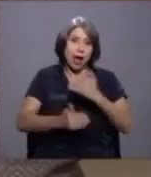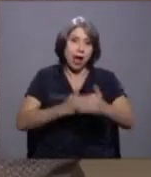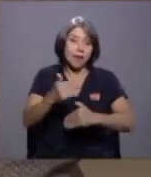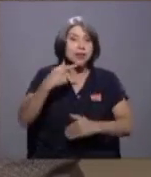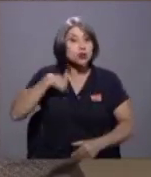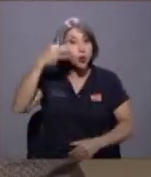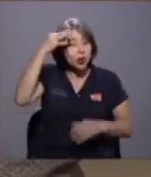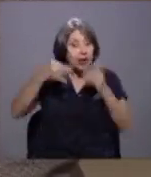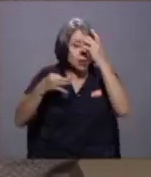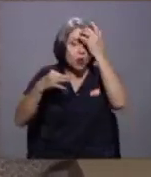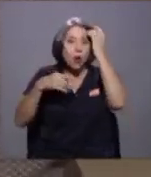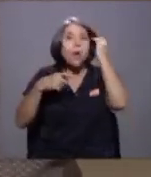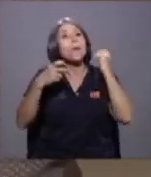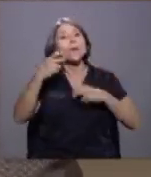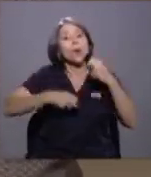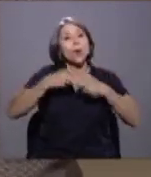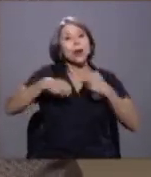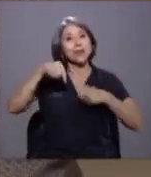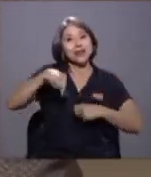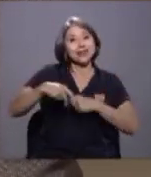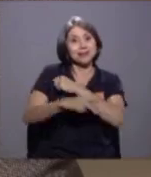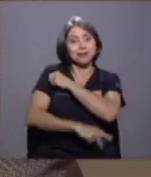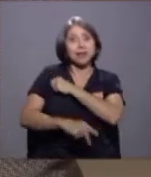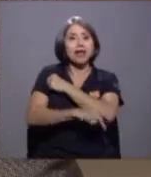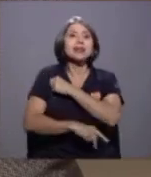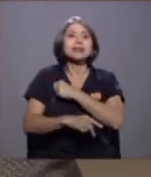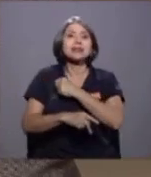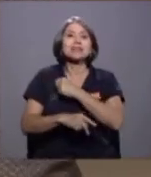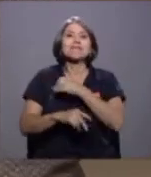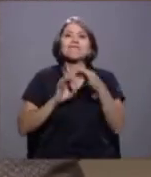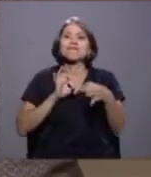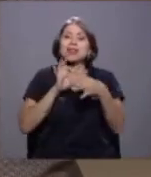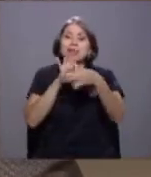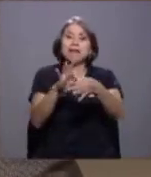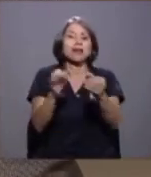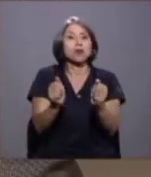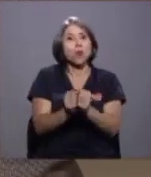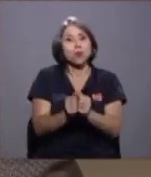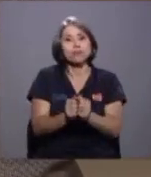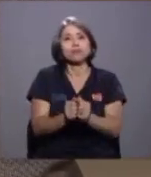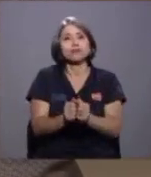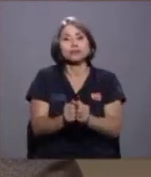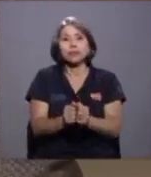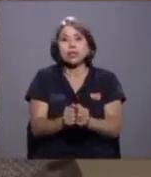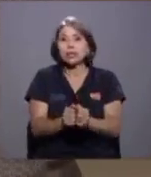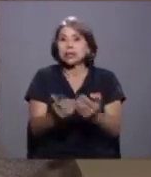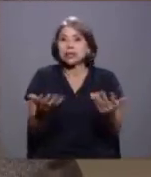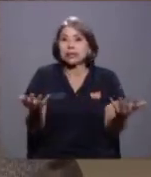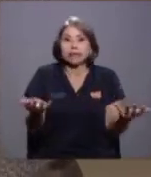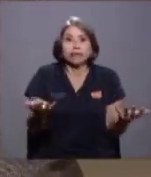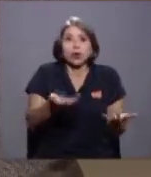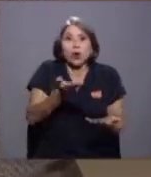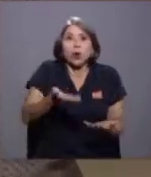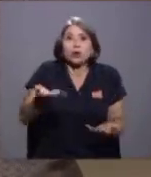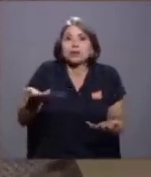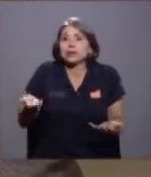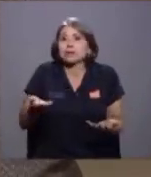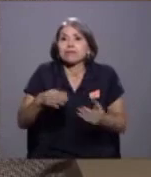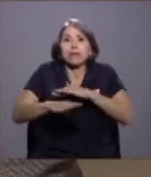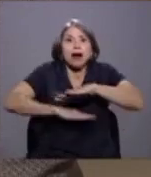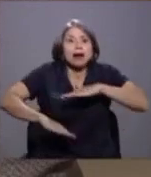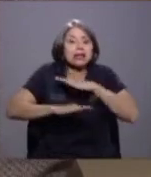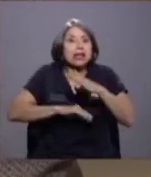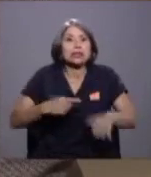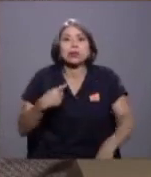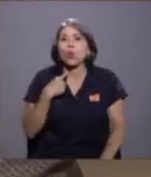parte del problema en este país tiene que ver con el altísimo costo de los artículos de consumo básico, de la canasta